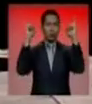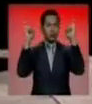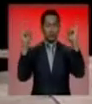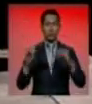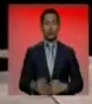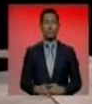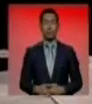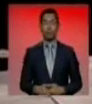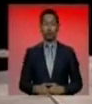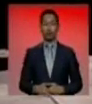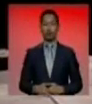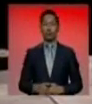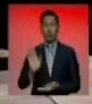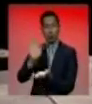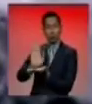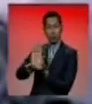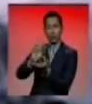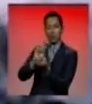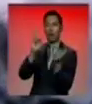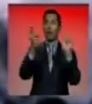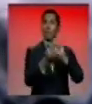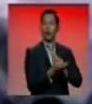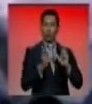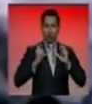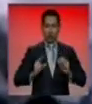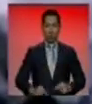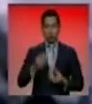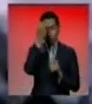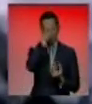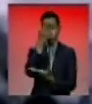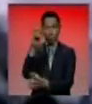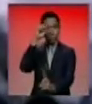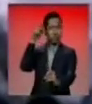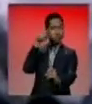reformas se harán en el IES para alcanzar el objetivo. Silra Traslaviña, Cama Noticias.